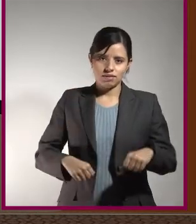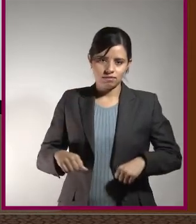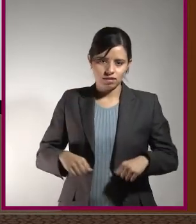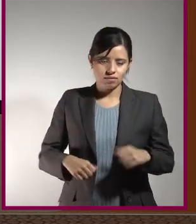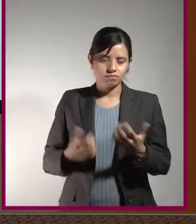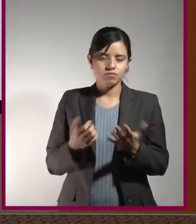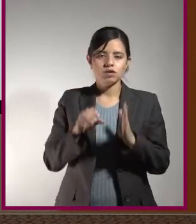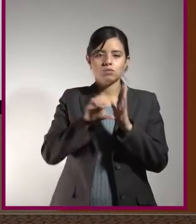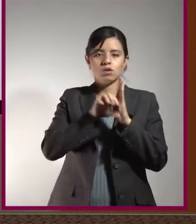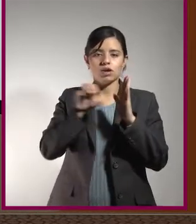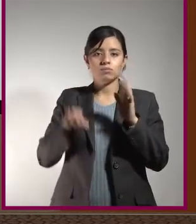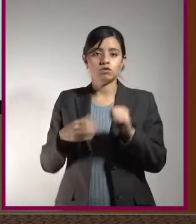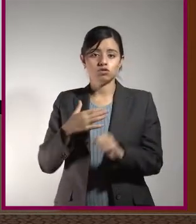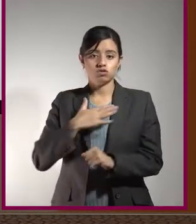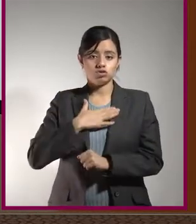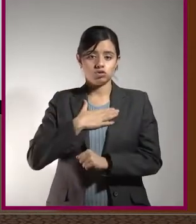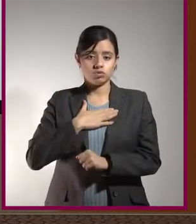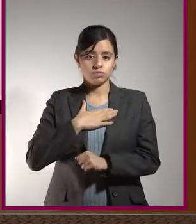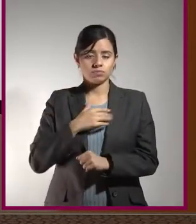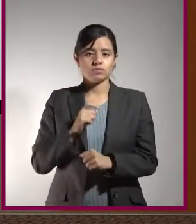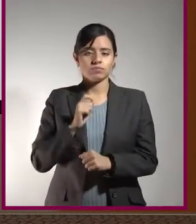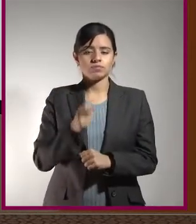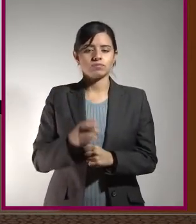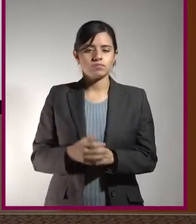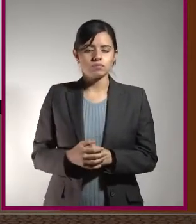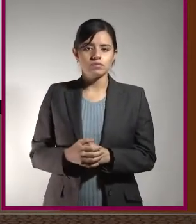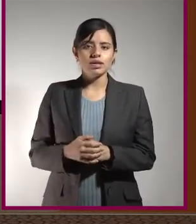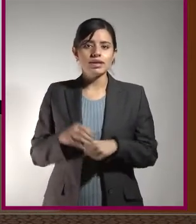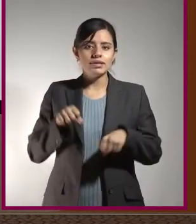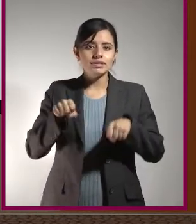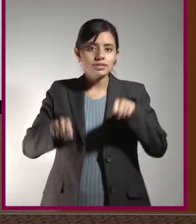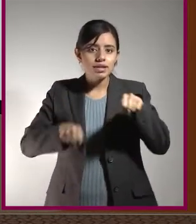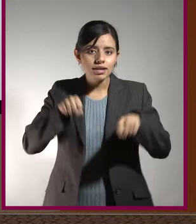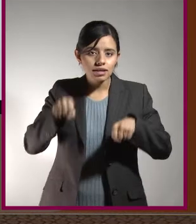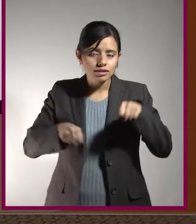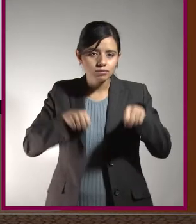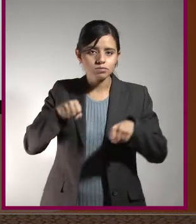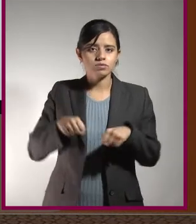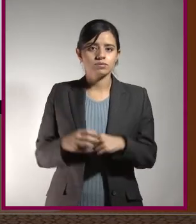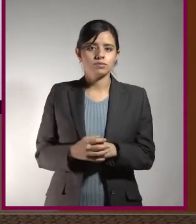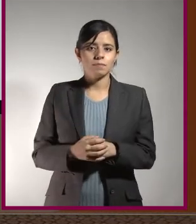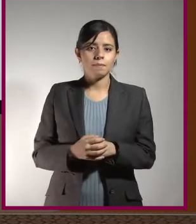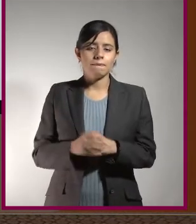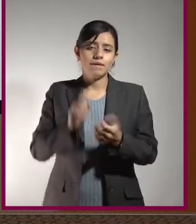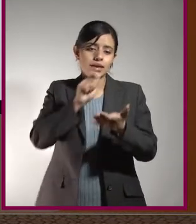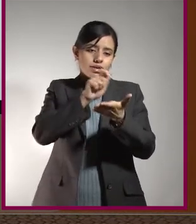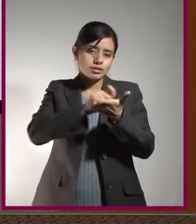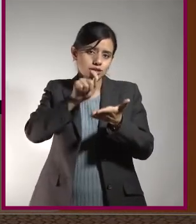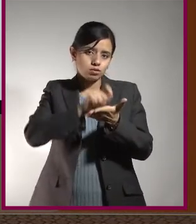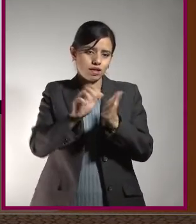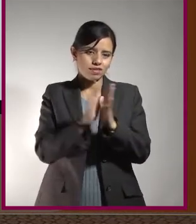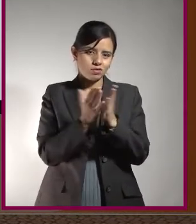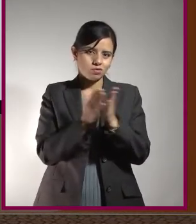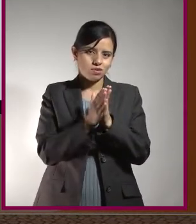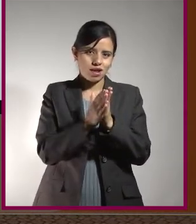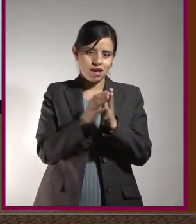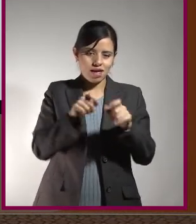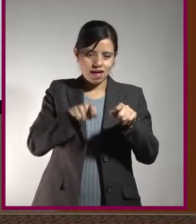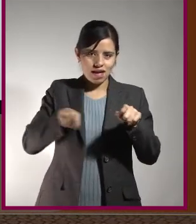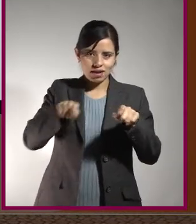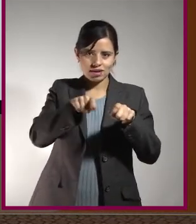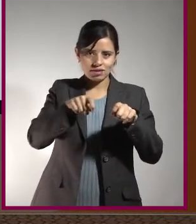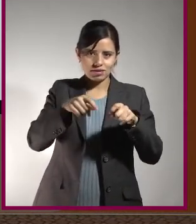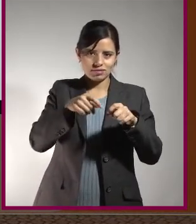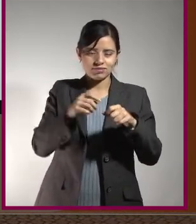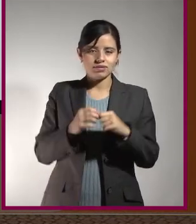ser desde, por ejemplo, a mí mis pasatiempos son el montañismo, el ciclismo, la escritura, la lectura, el ajedrez, cosas